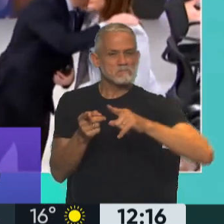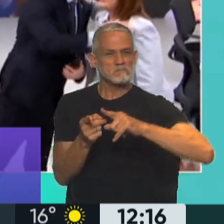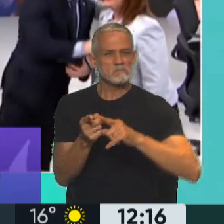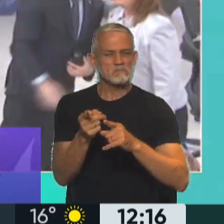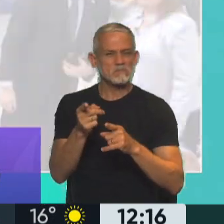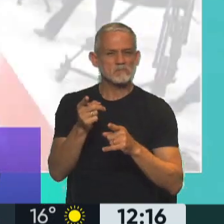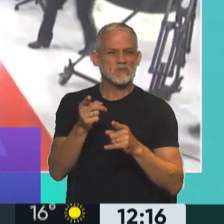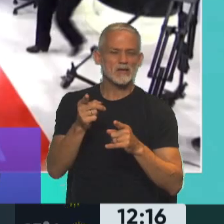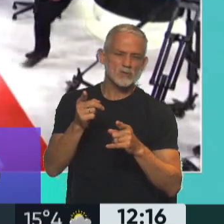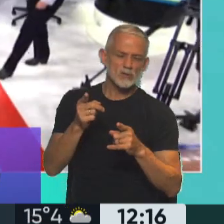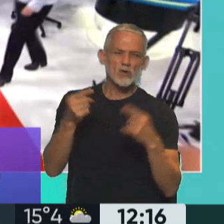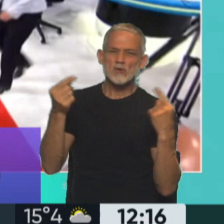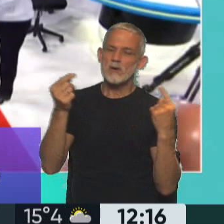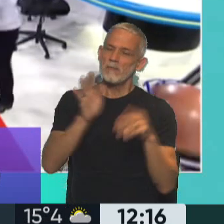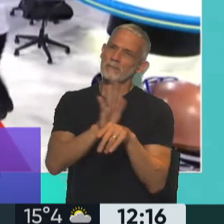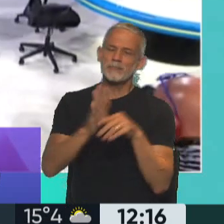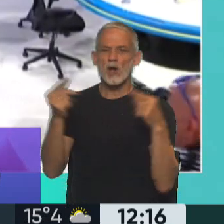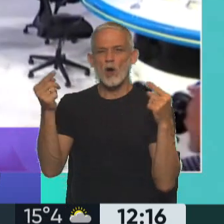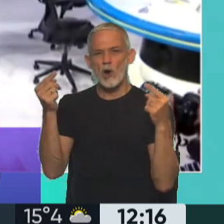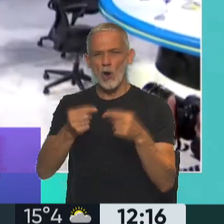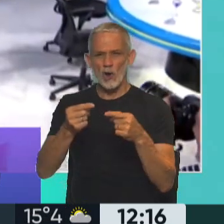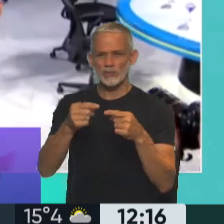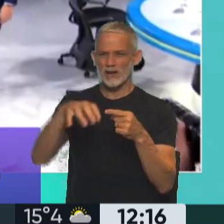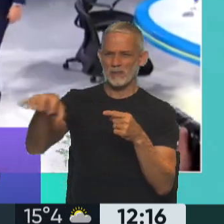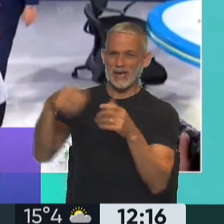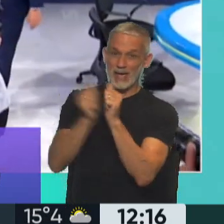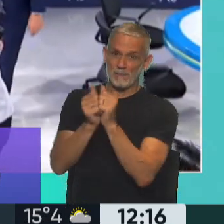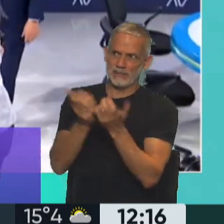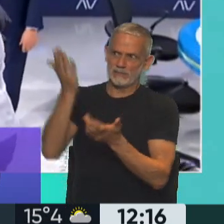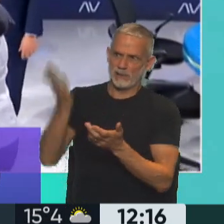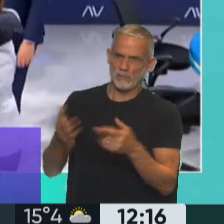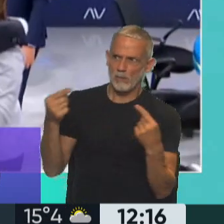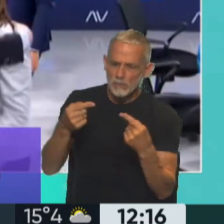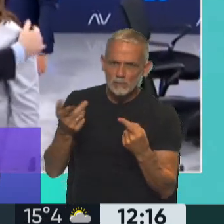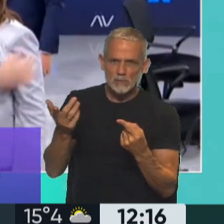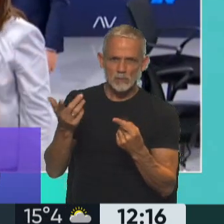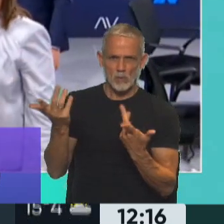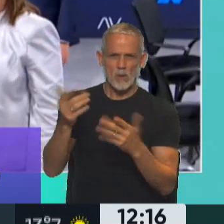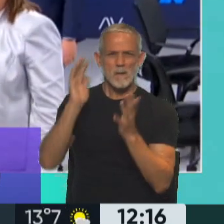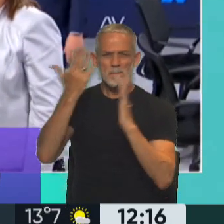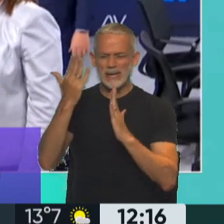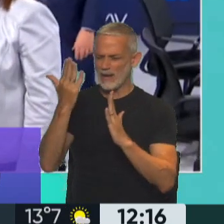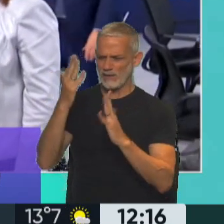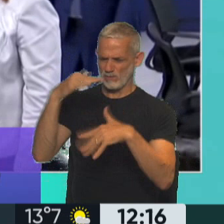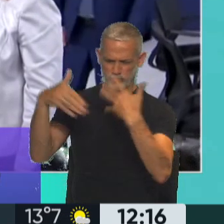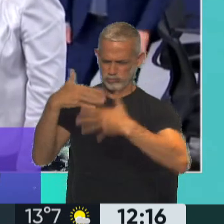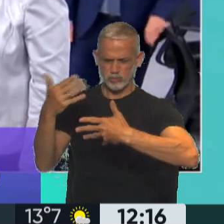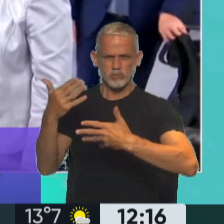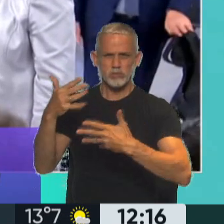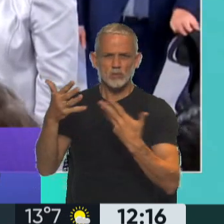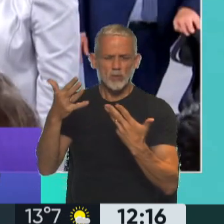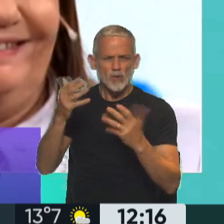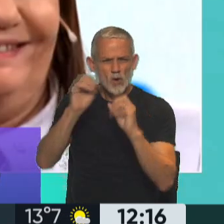algún caso anti sectores empresarios que presenta Milei, que son tan confusas que en algún